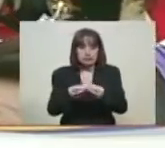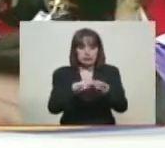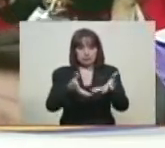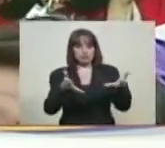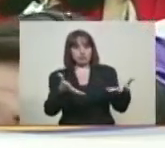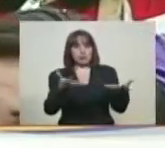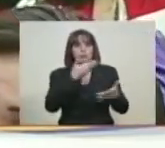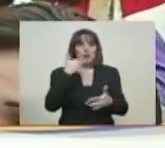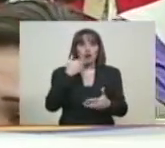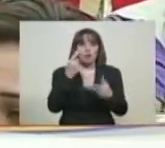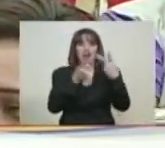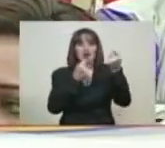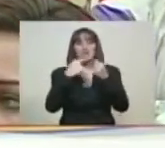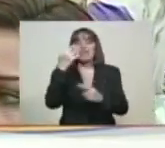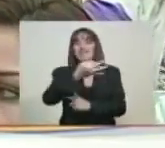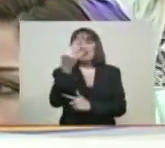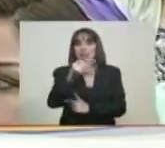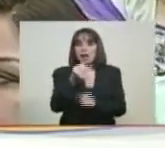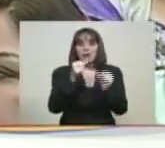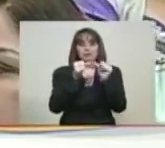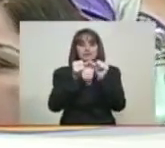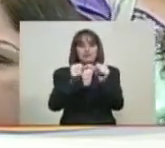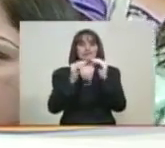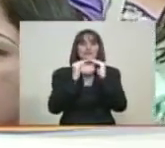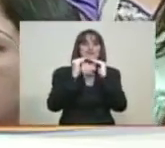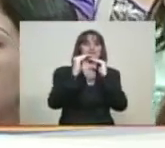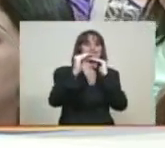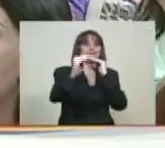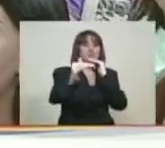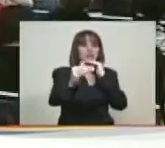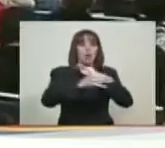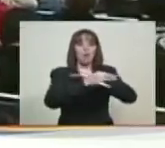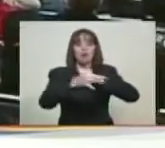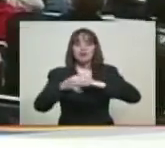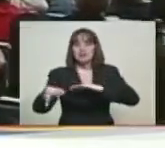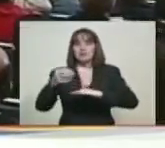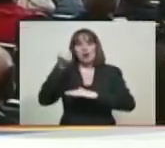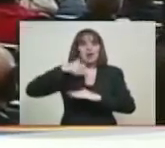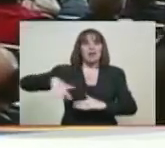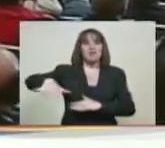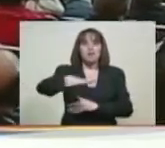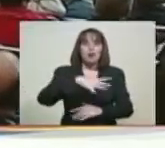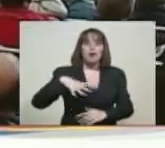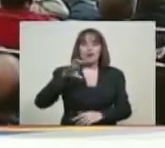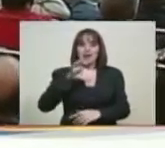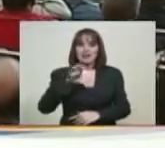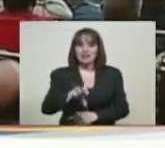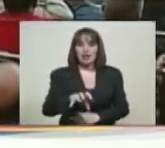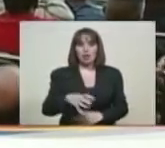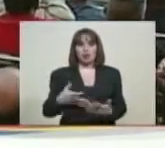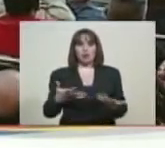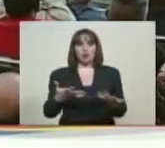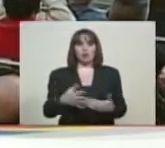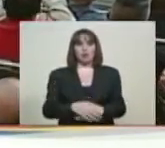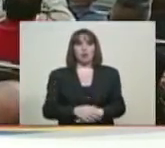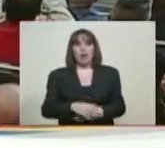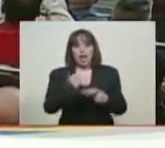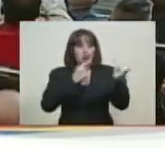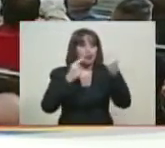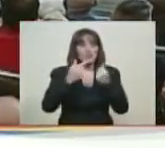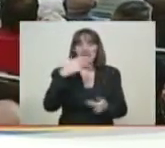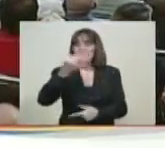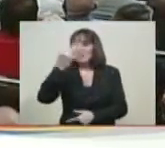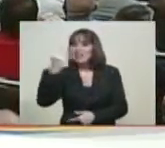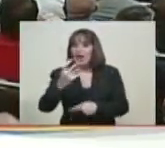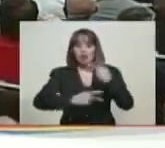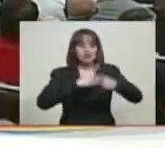pero la economía real está allí en el municipio en el pueblo en el estado ahí está la economía real ahí es donde